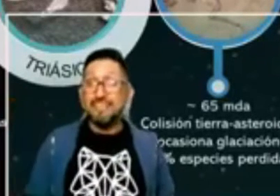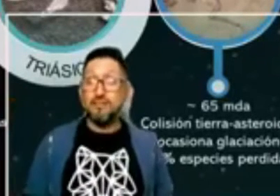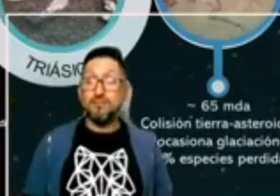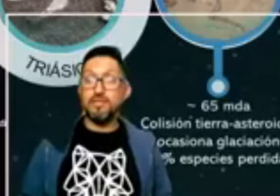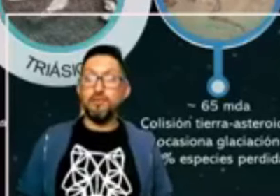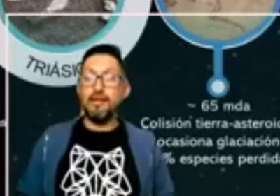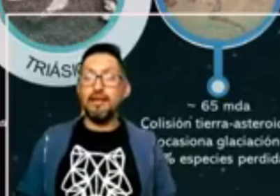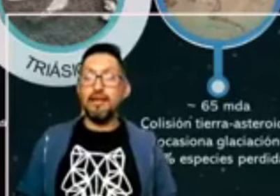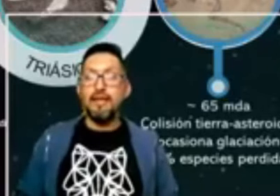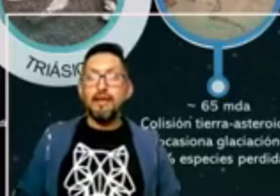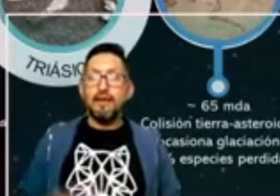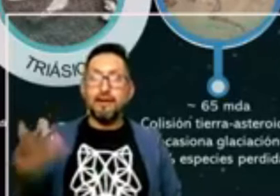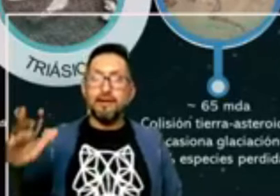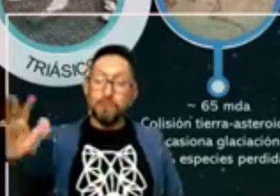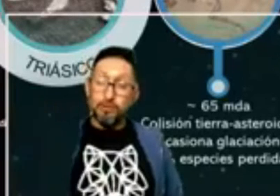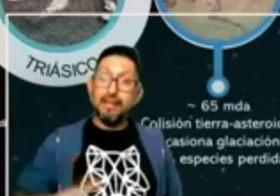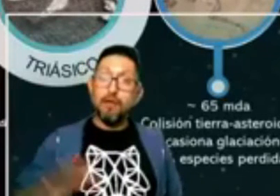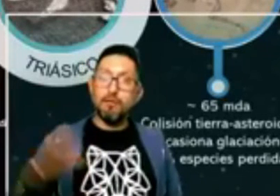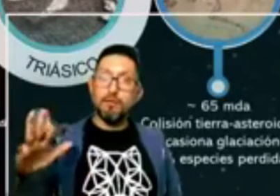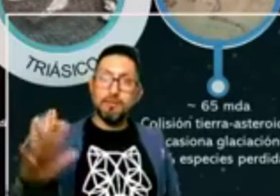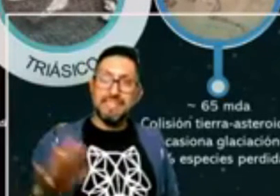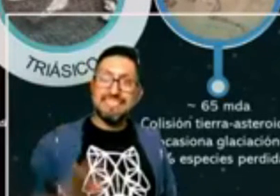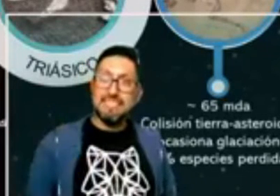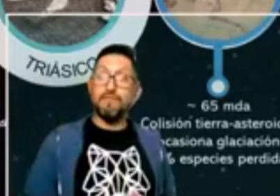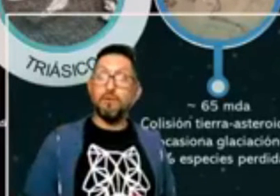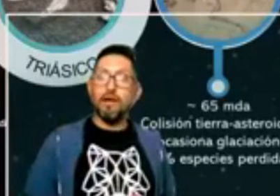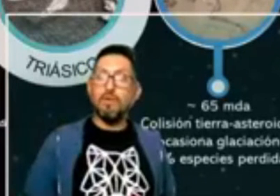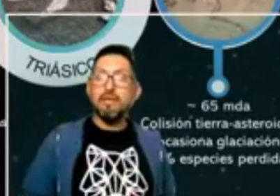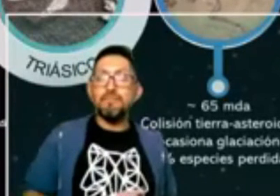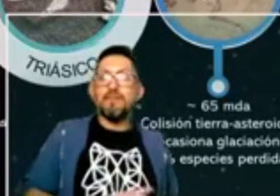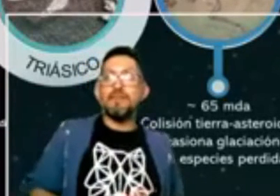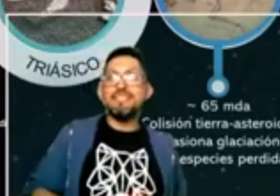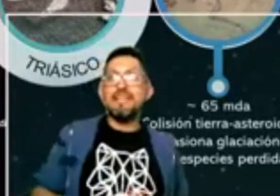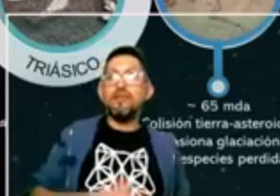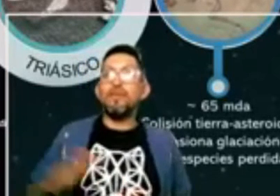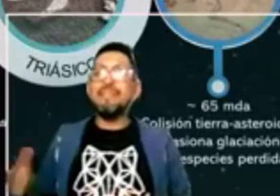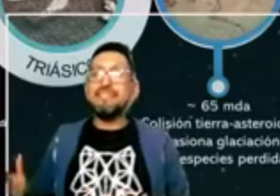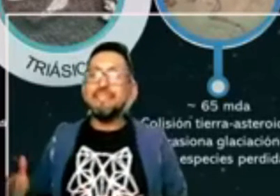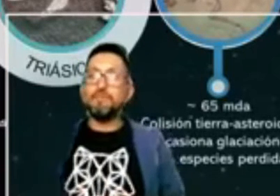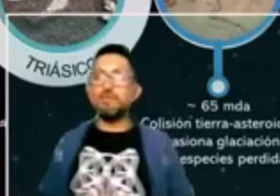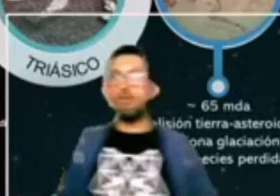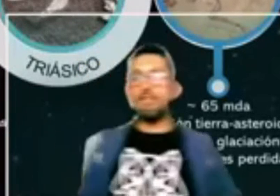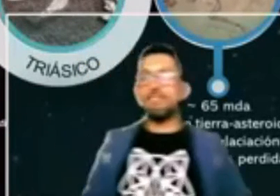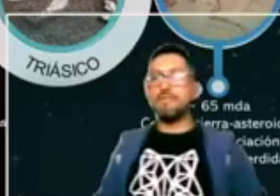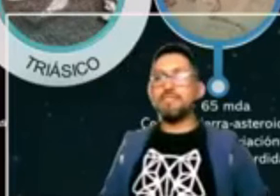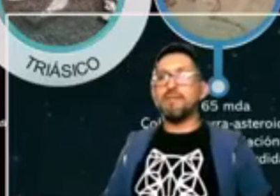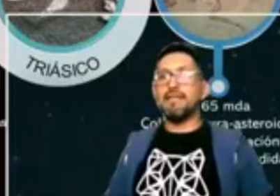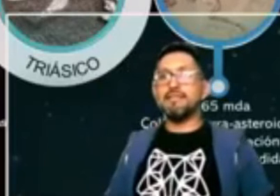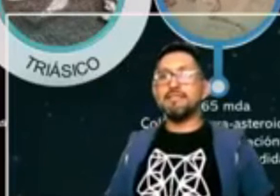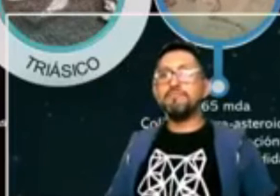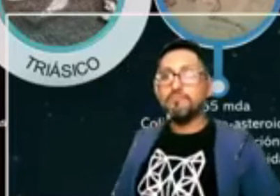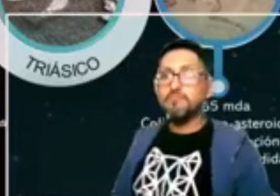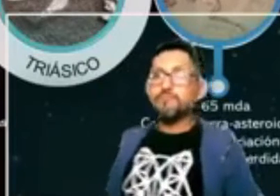la cantidad de oxígeno en el agua y se acidificó el agua, se perdieron hasta el 96% de las especies